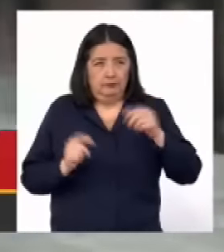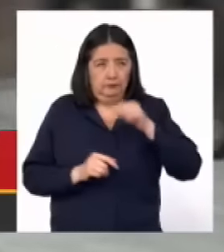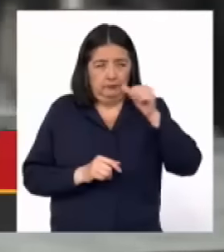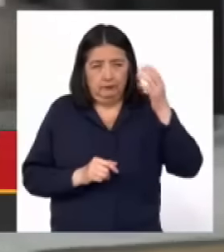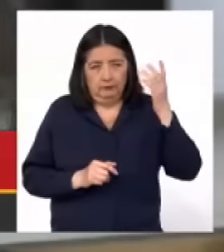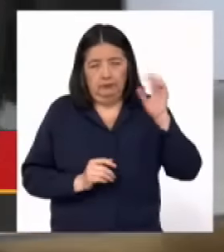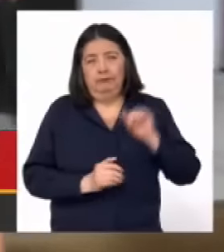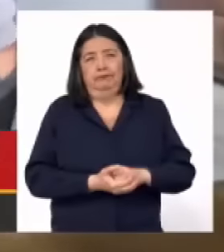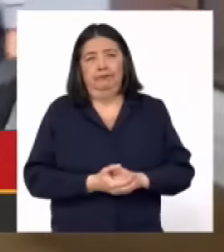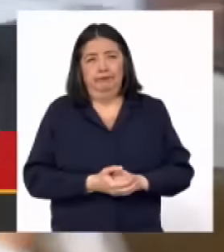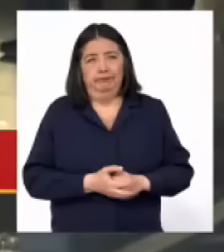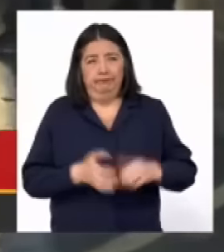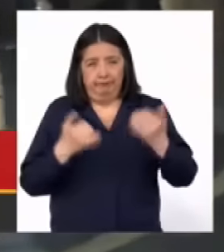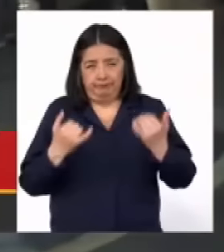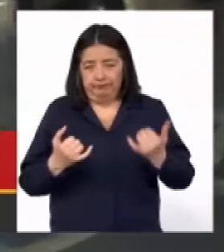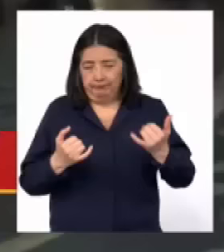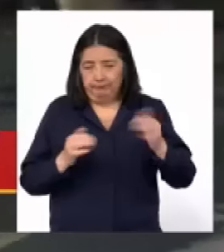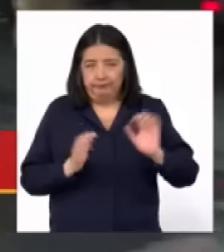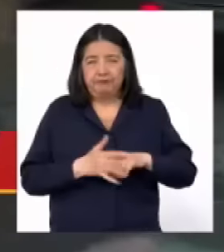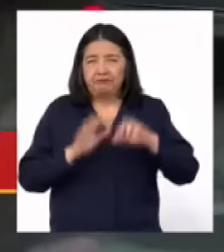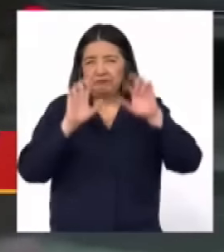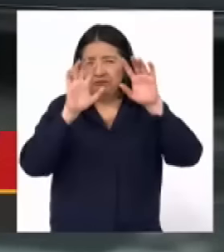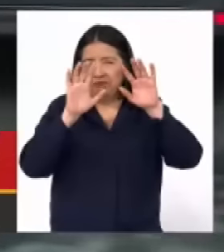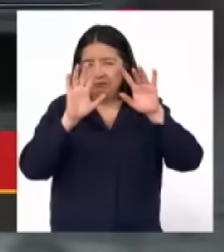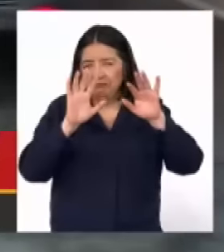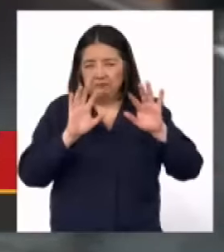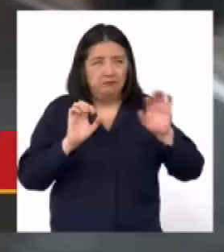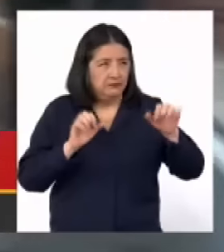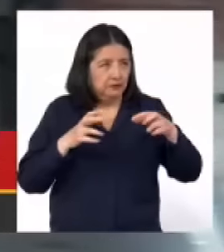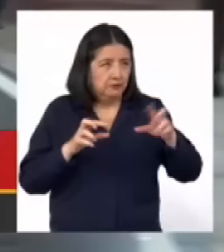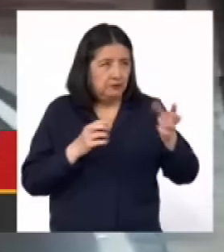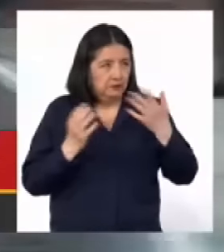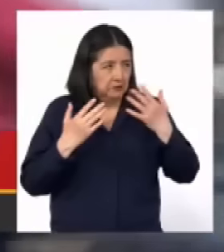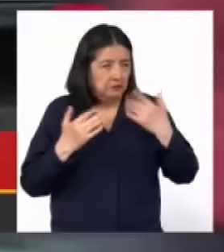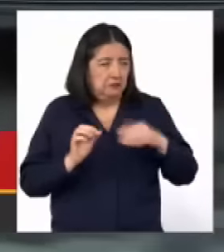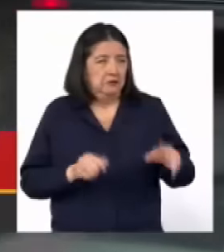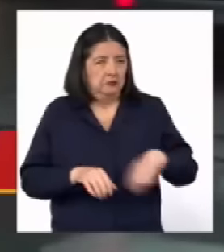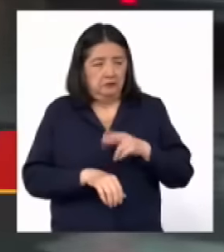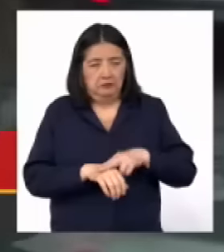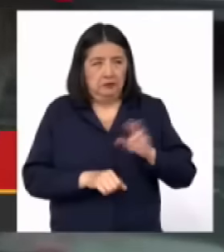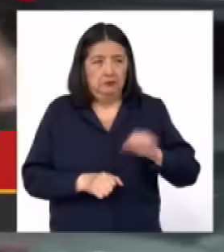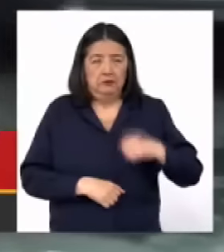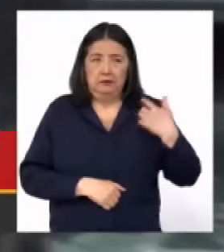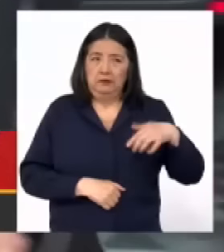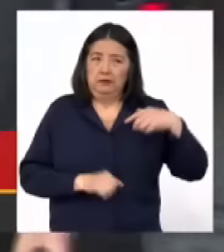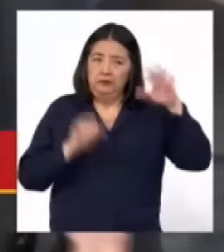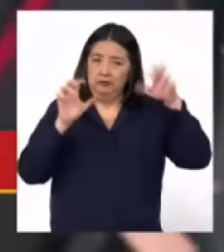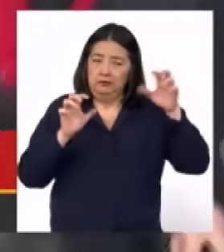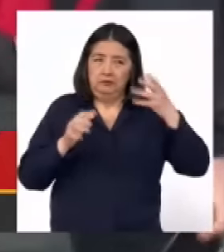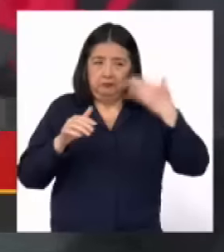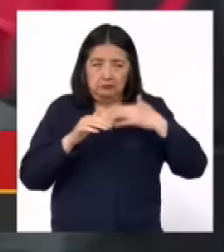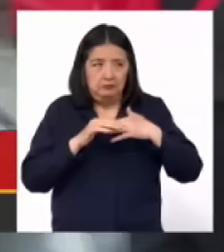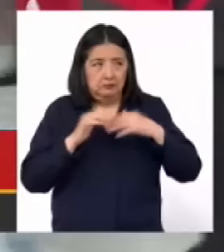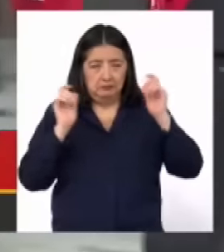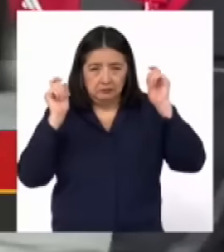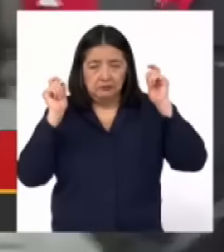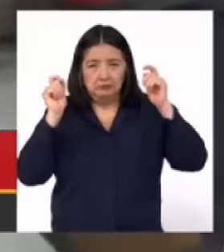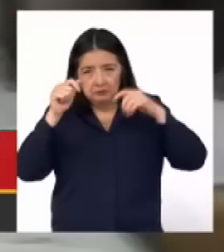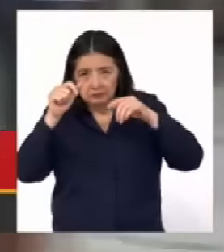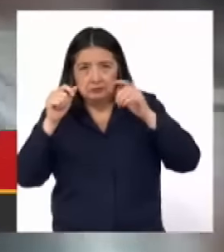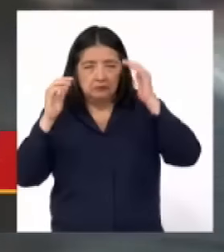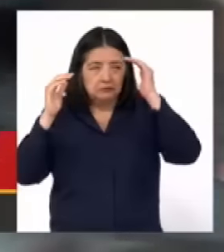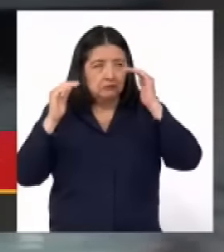ayer. En este momento cae una garúa que me permite conversar sin ningún problema, porque si comienza a llover fuerte me voy a tener que poner debajo